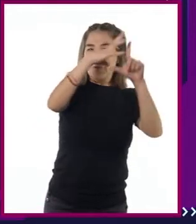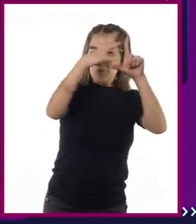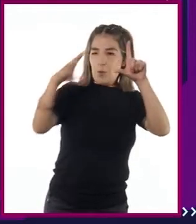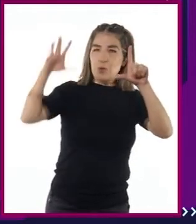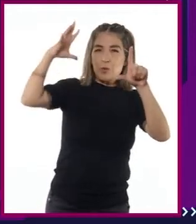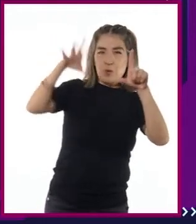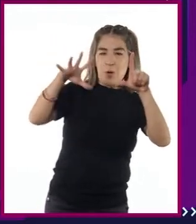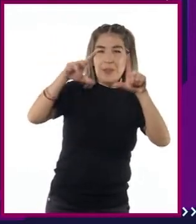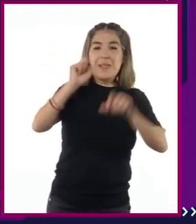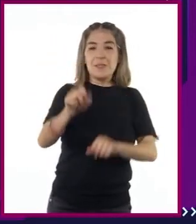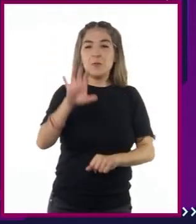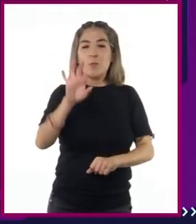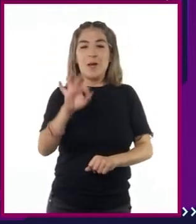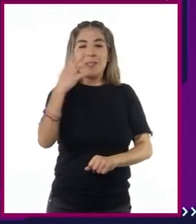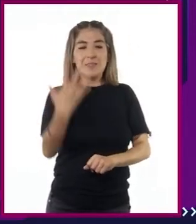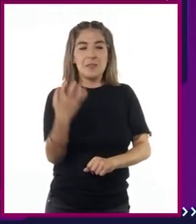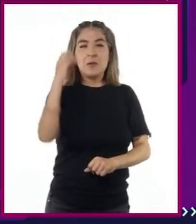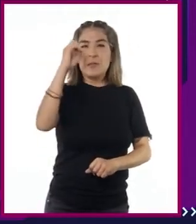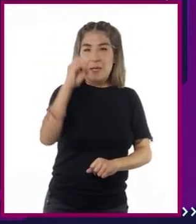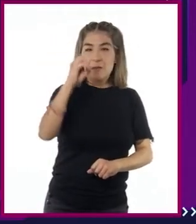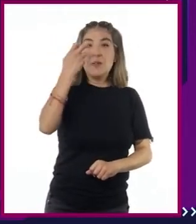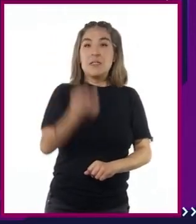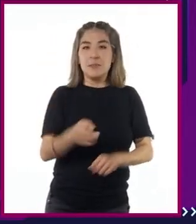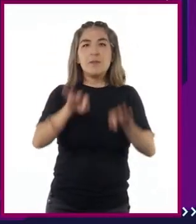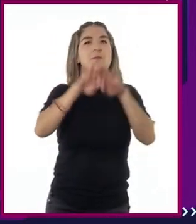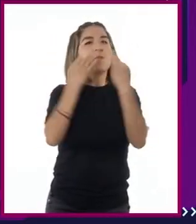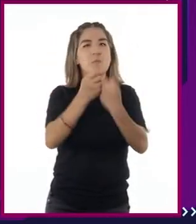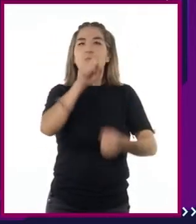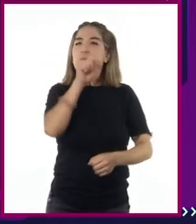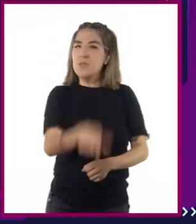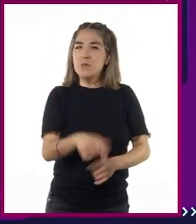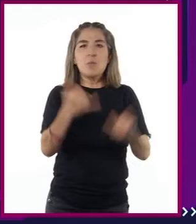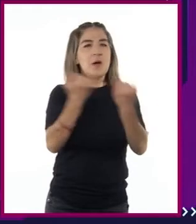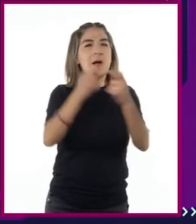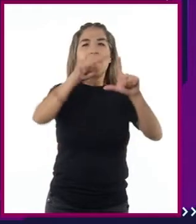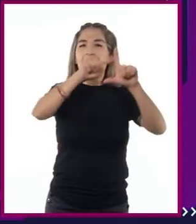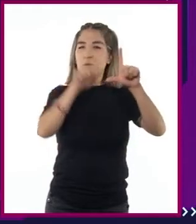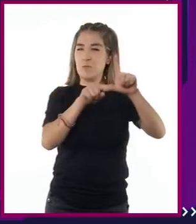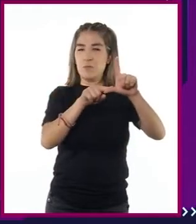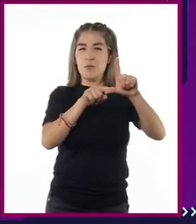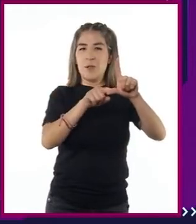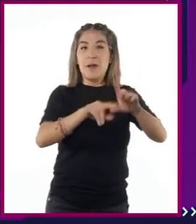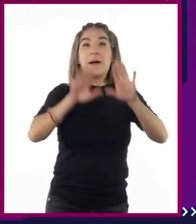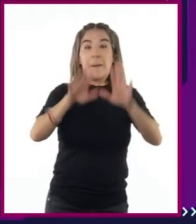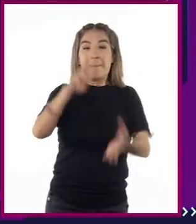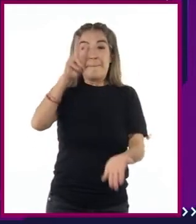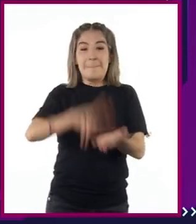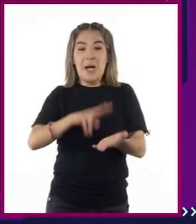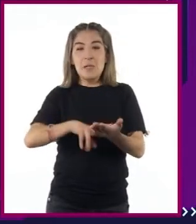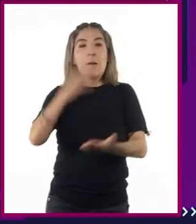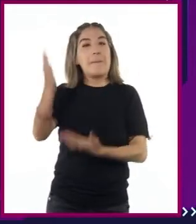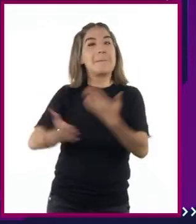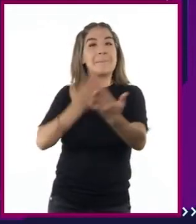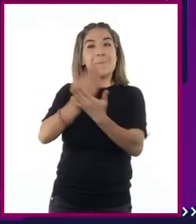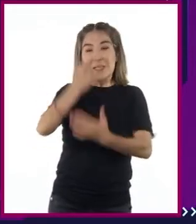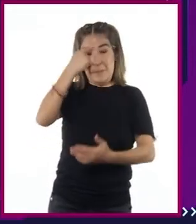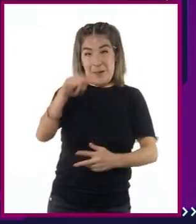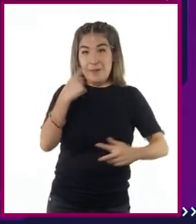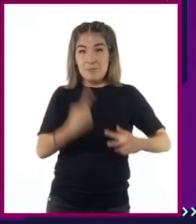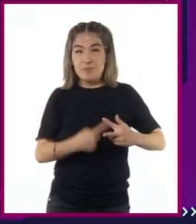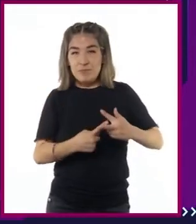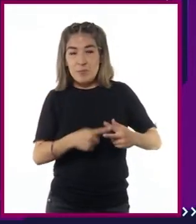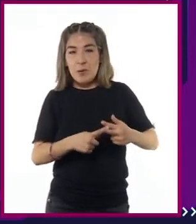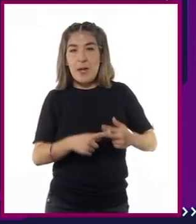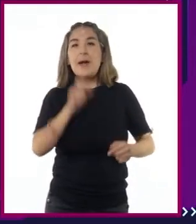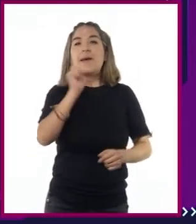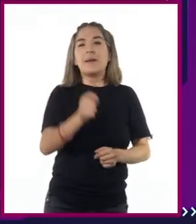grados, ya que forma parte del mismo ángulo. El valor que se solicita calcular es